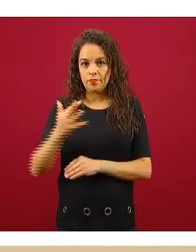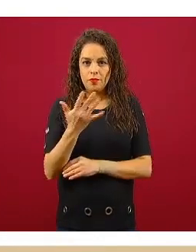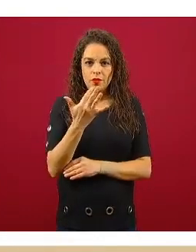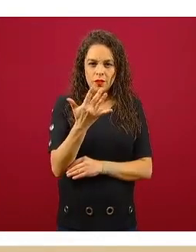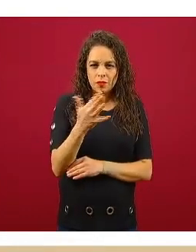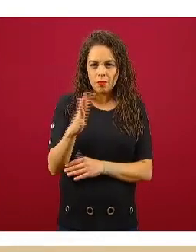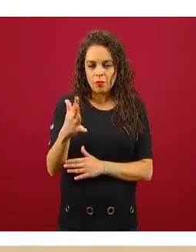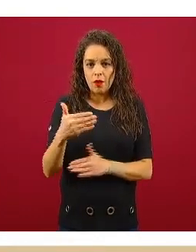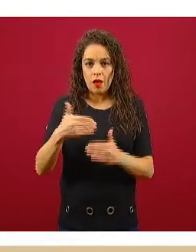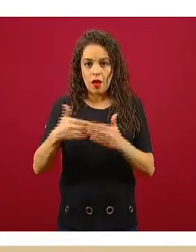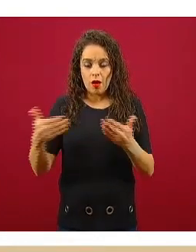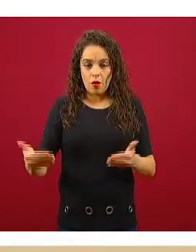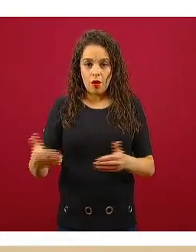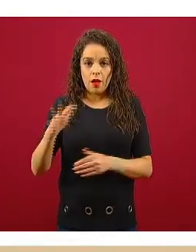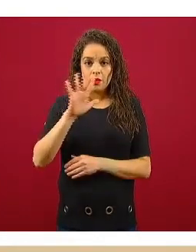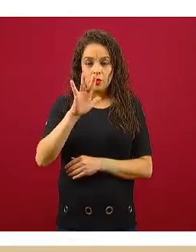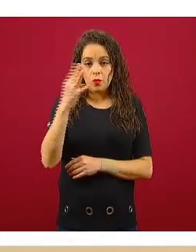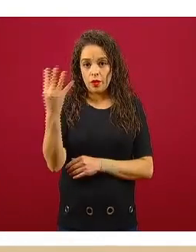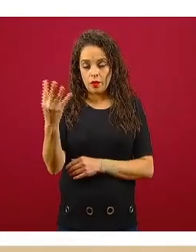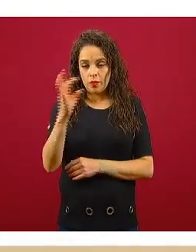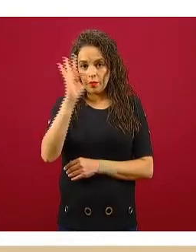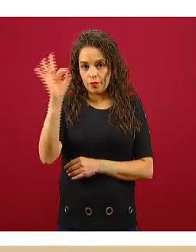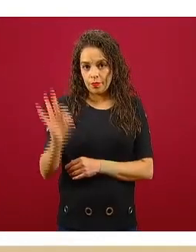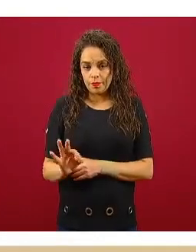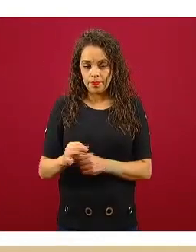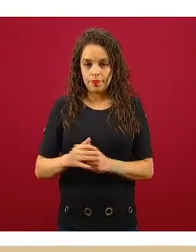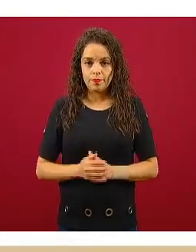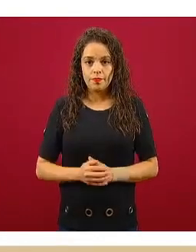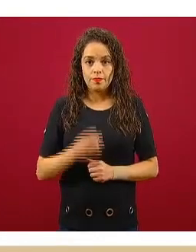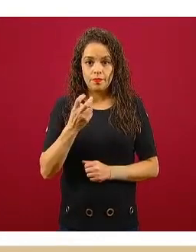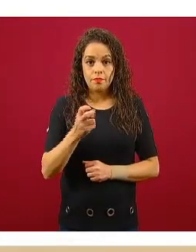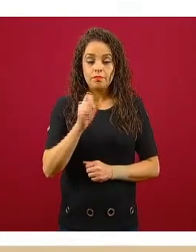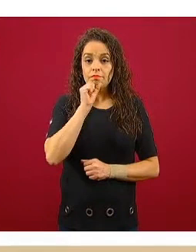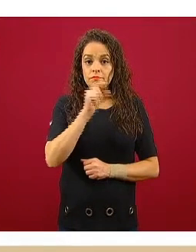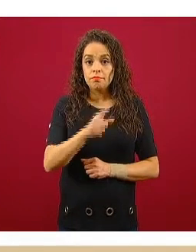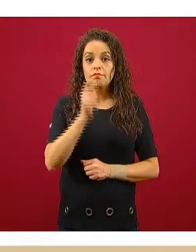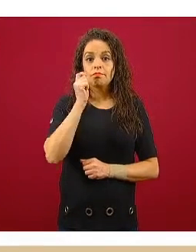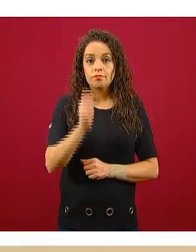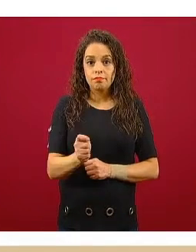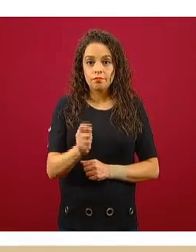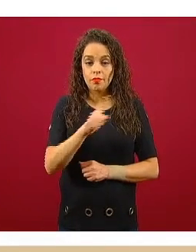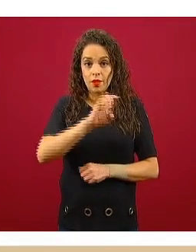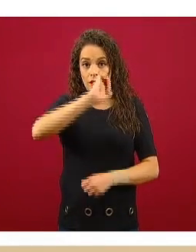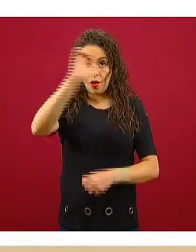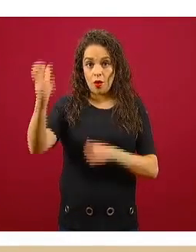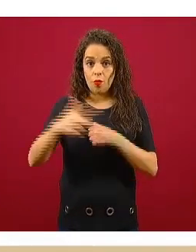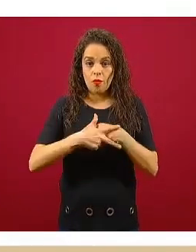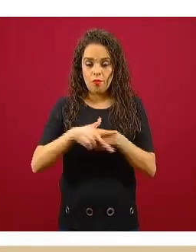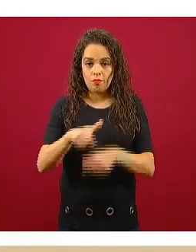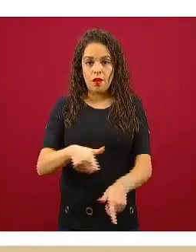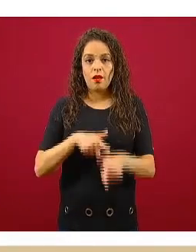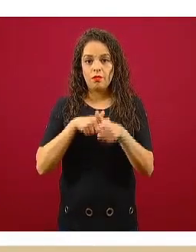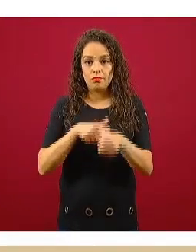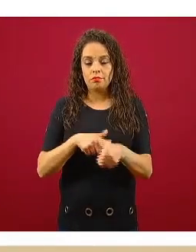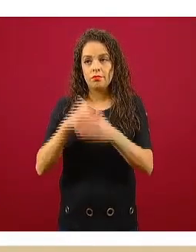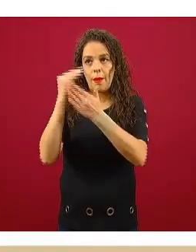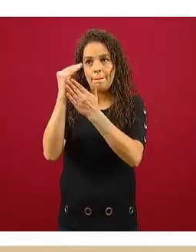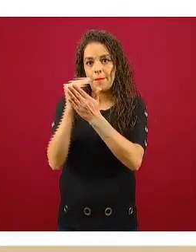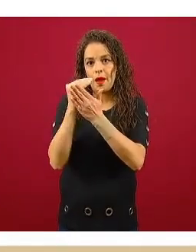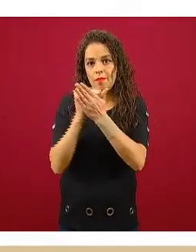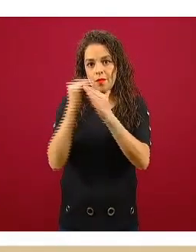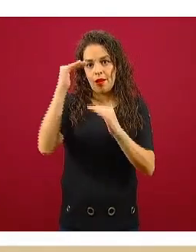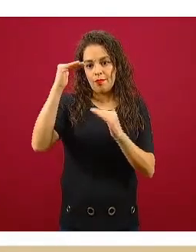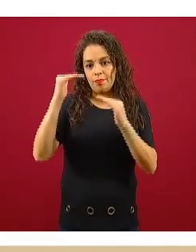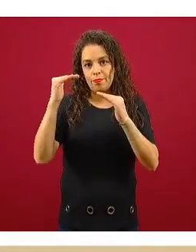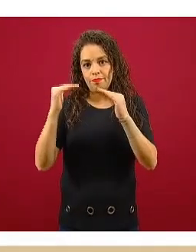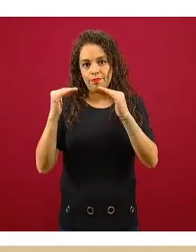50, ahorita ya está en un 54, y esto también es a expensas de que en la región europea continúa la disminución de